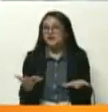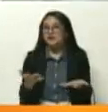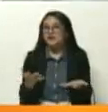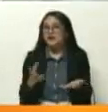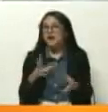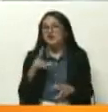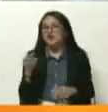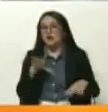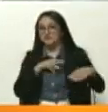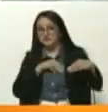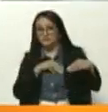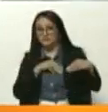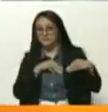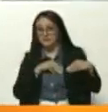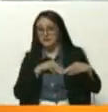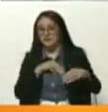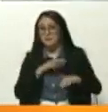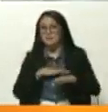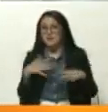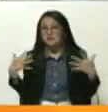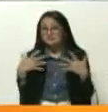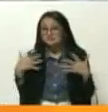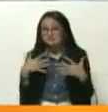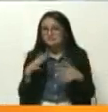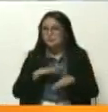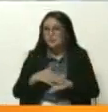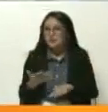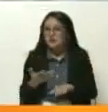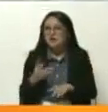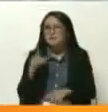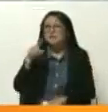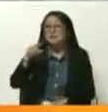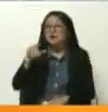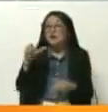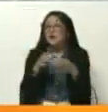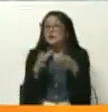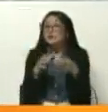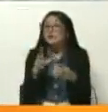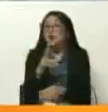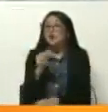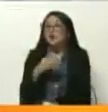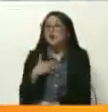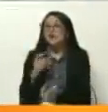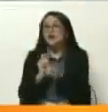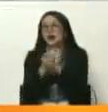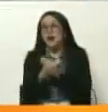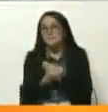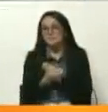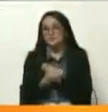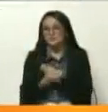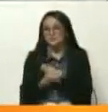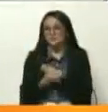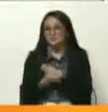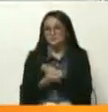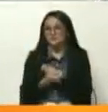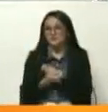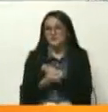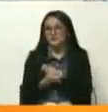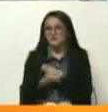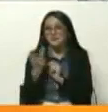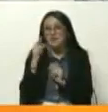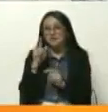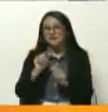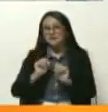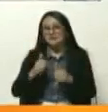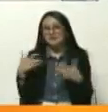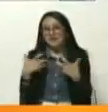aceptado. Porque a los conflictos se llega porque se niega los cambios, las transformaciones. El